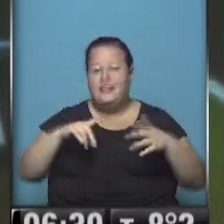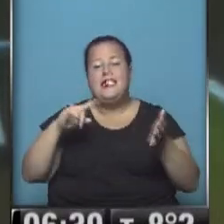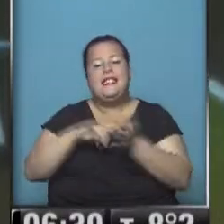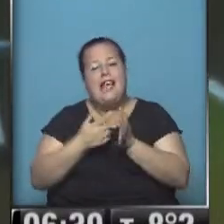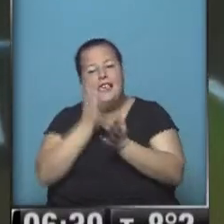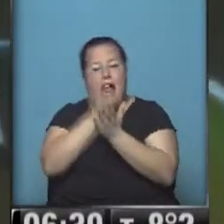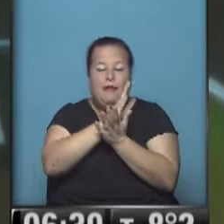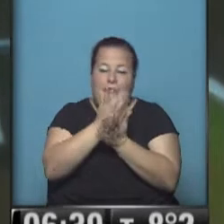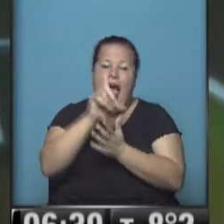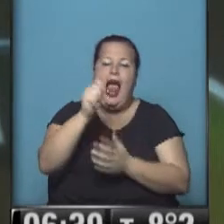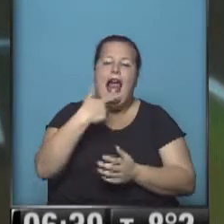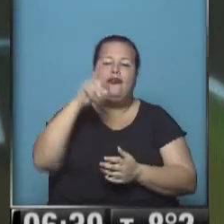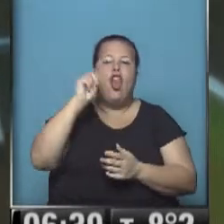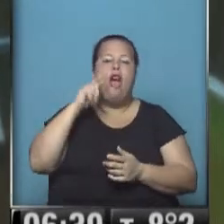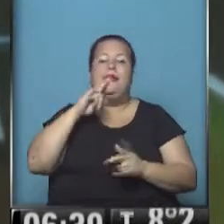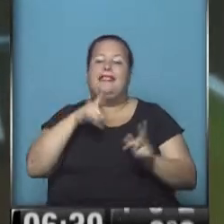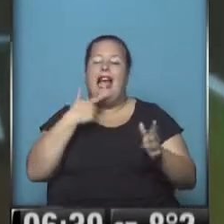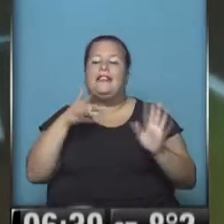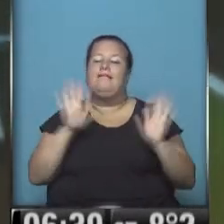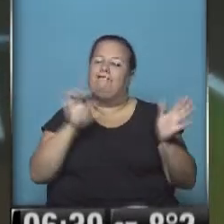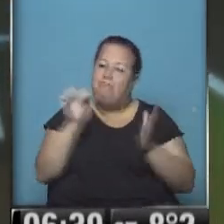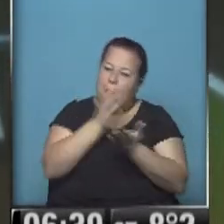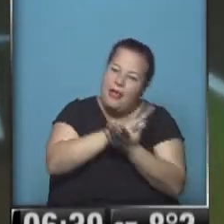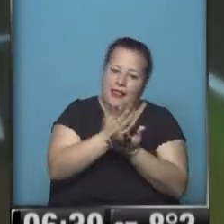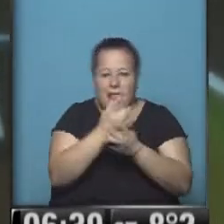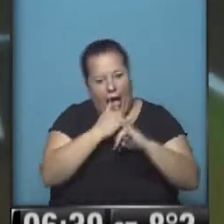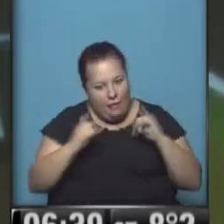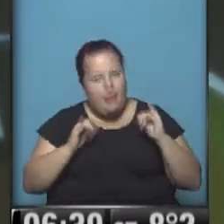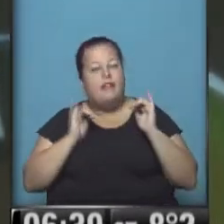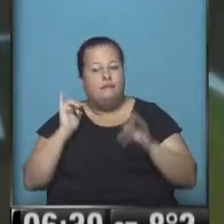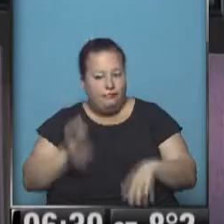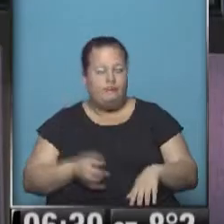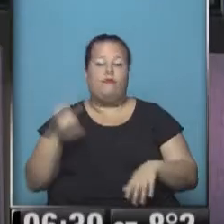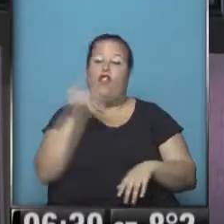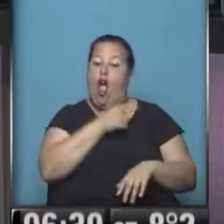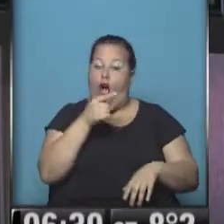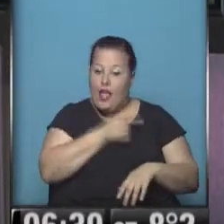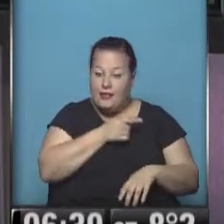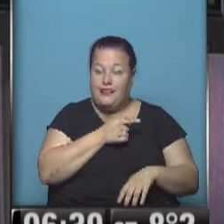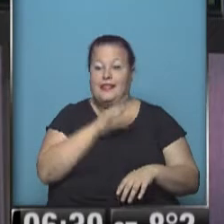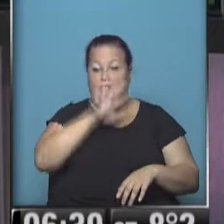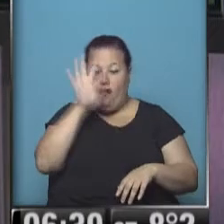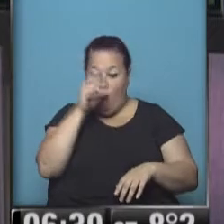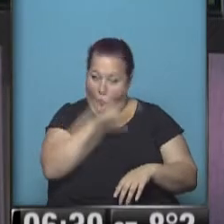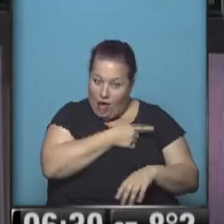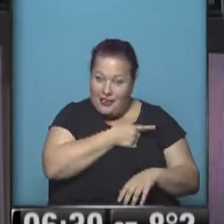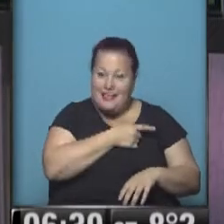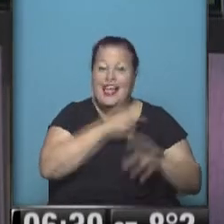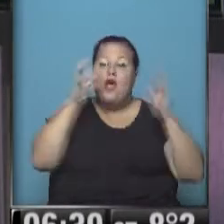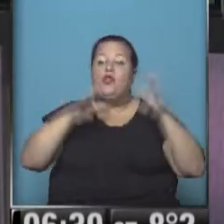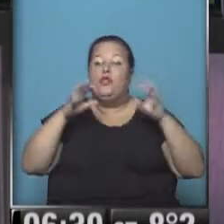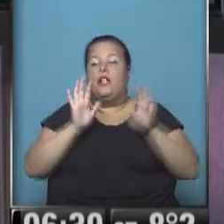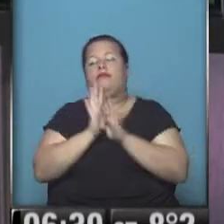como que hay en las lomitas una zona de transición efectivamente en el oeste de formosa si llueve